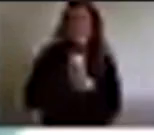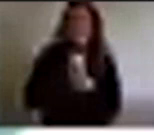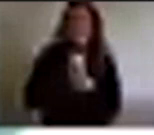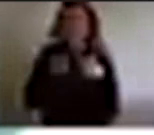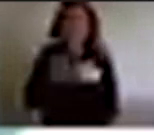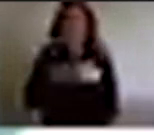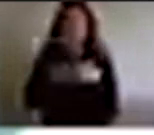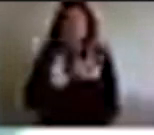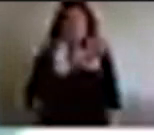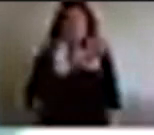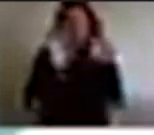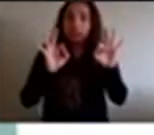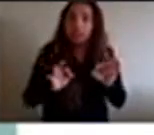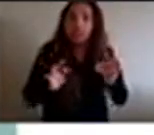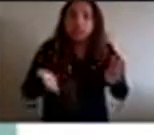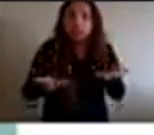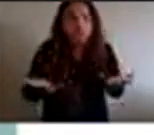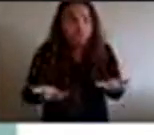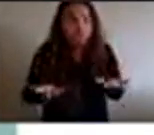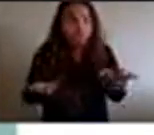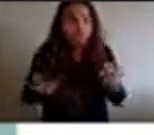especializar. Y como bien tú dices,